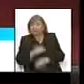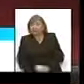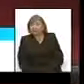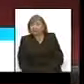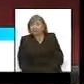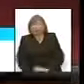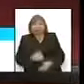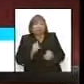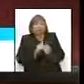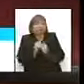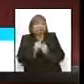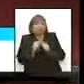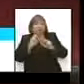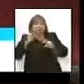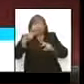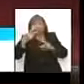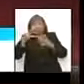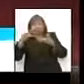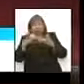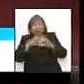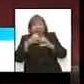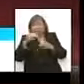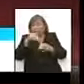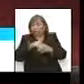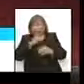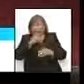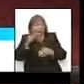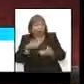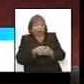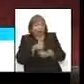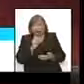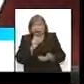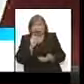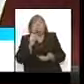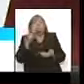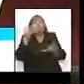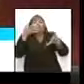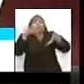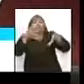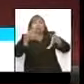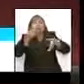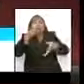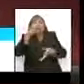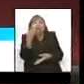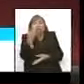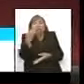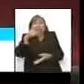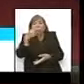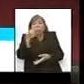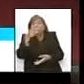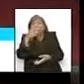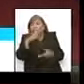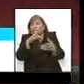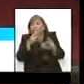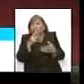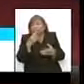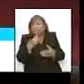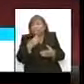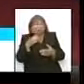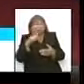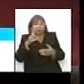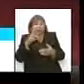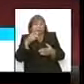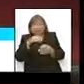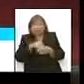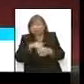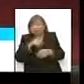Los que pasan a segunda vuelta no son todos los que han participado. Pasan los que quedaron primero y segundo en la primera vuelta. Y en la segunda vuelta